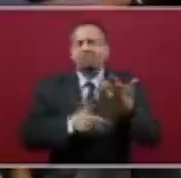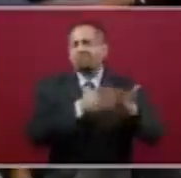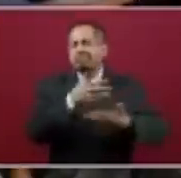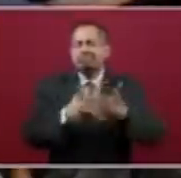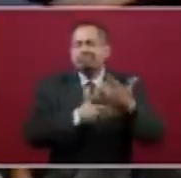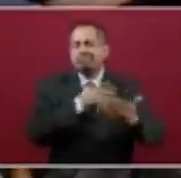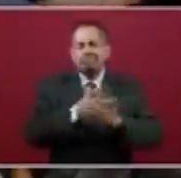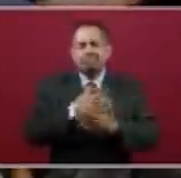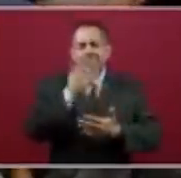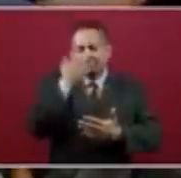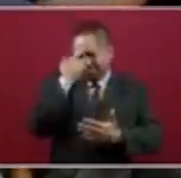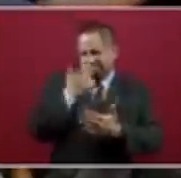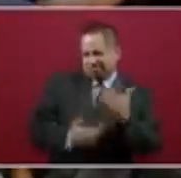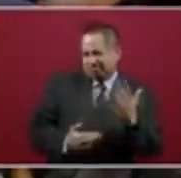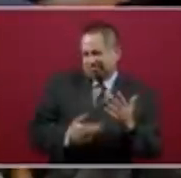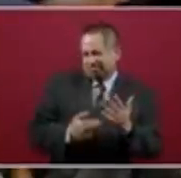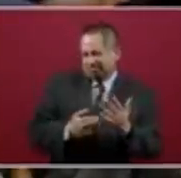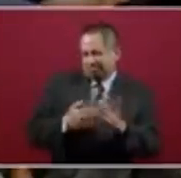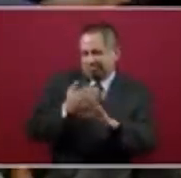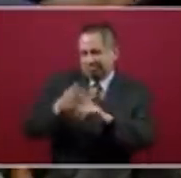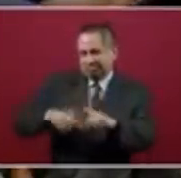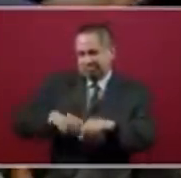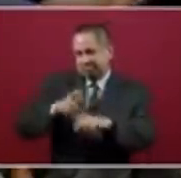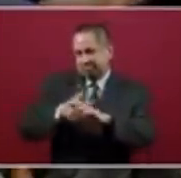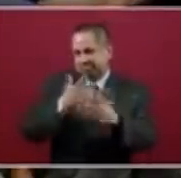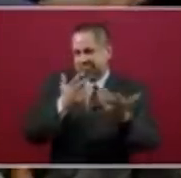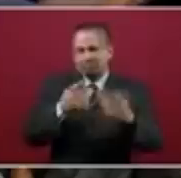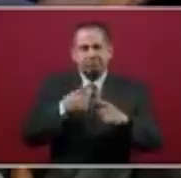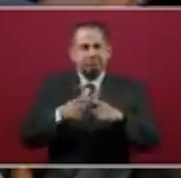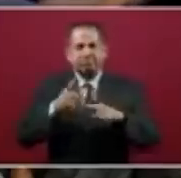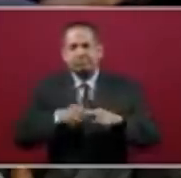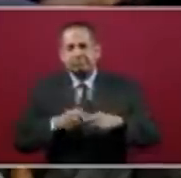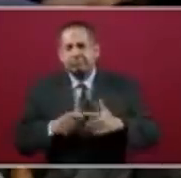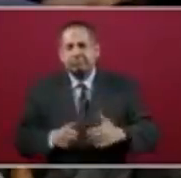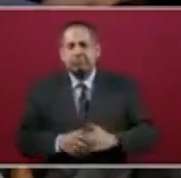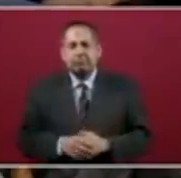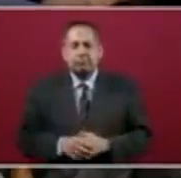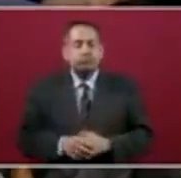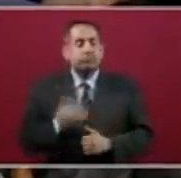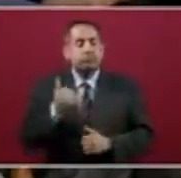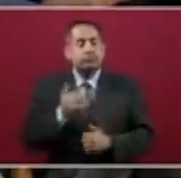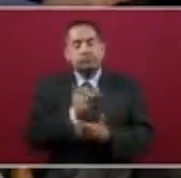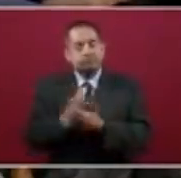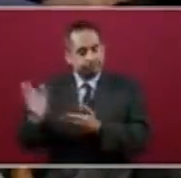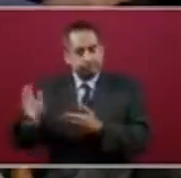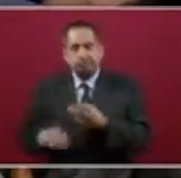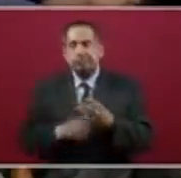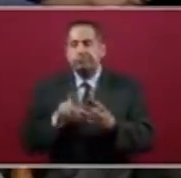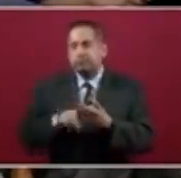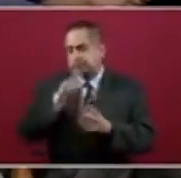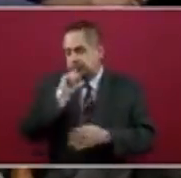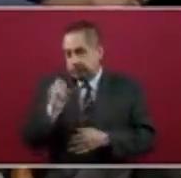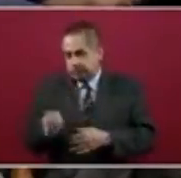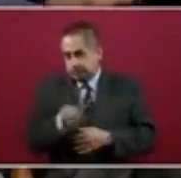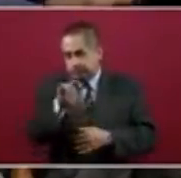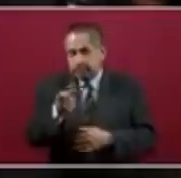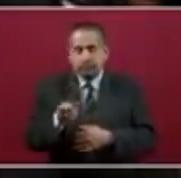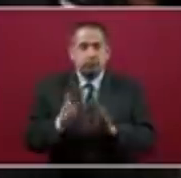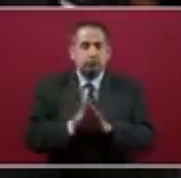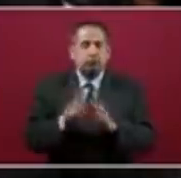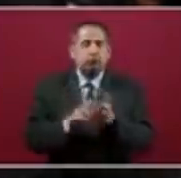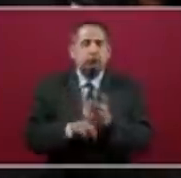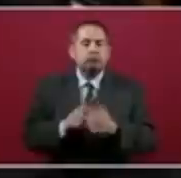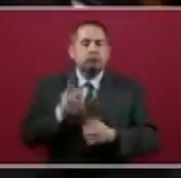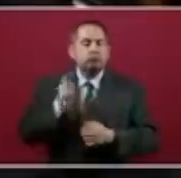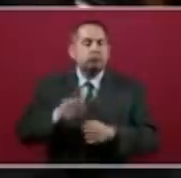actos irrespetuosos contra las autoridades en los estados. Y por otro lado, también preguntarle